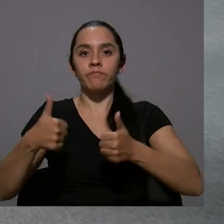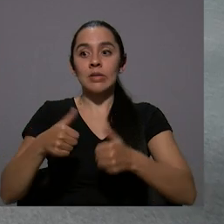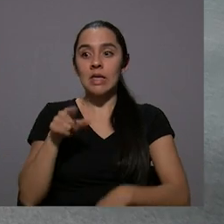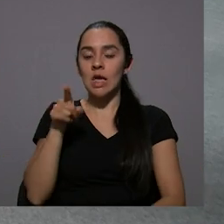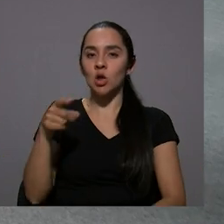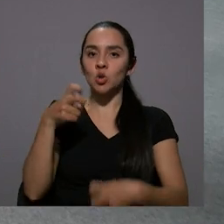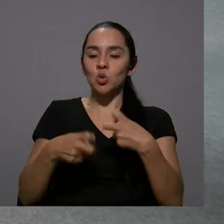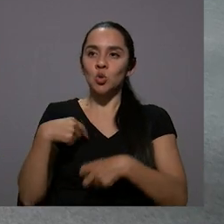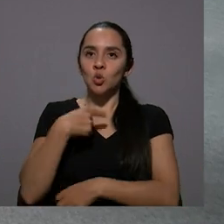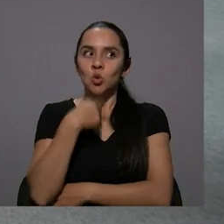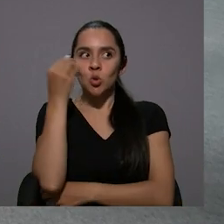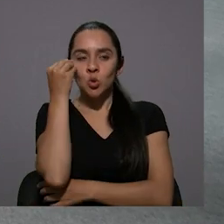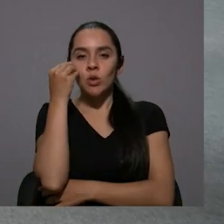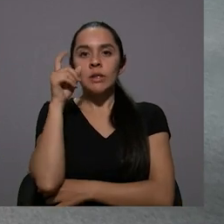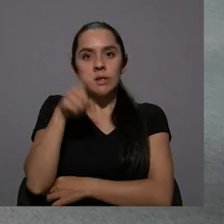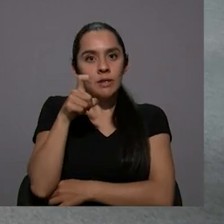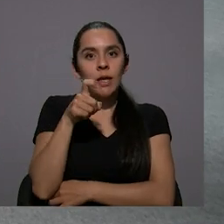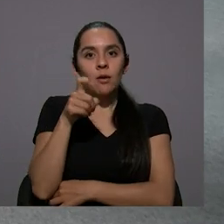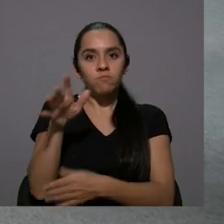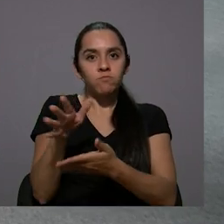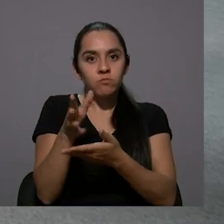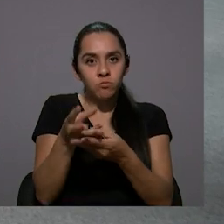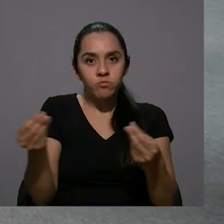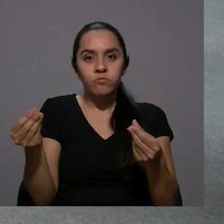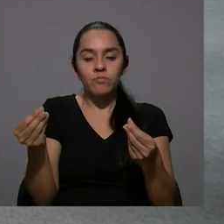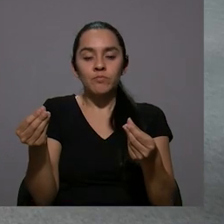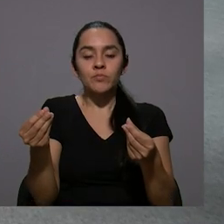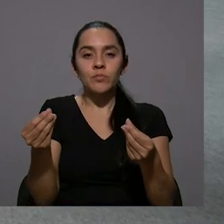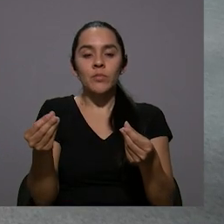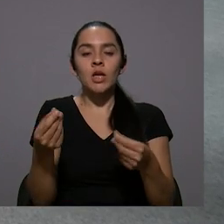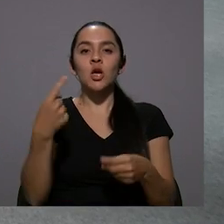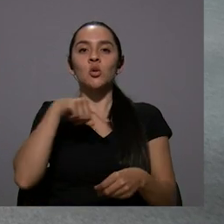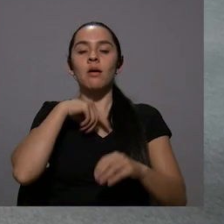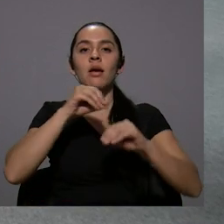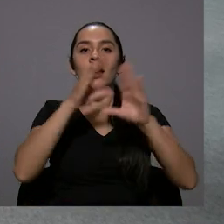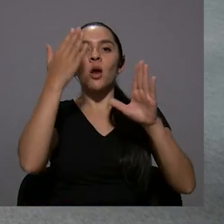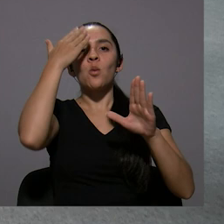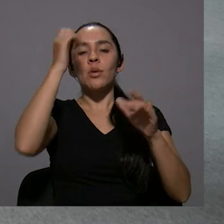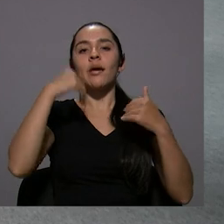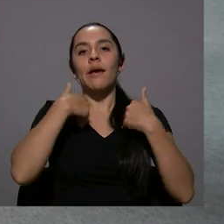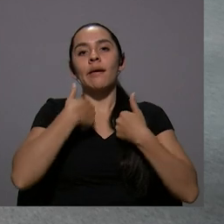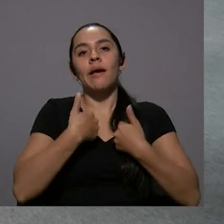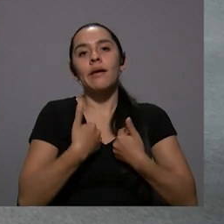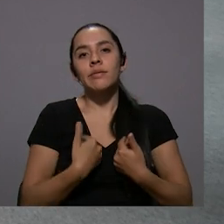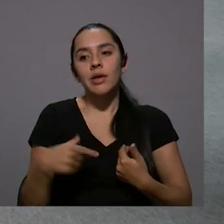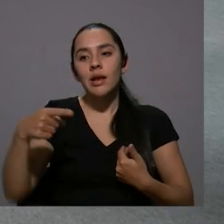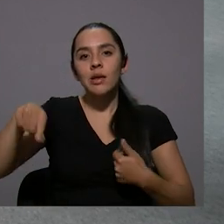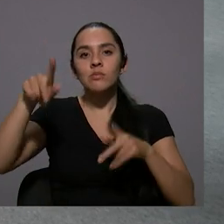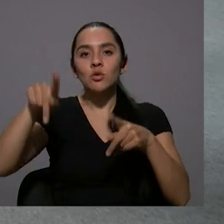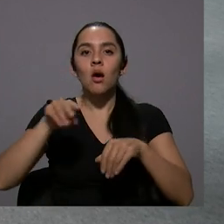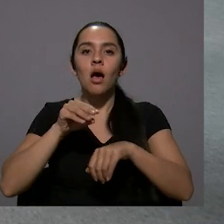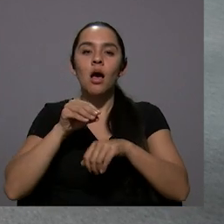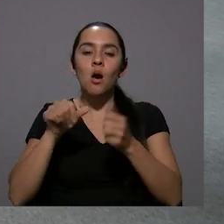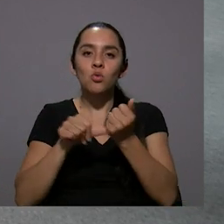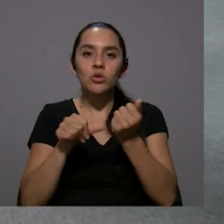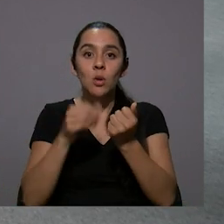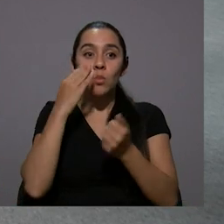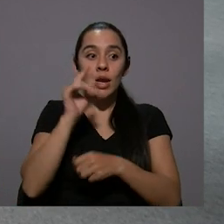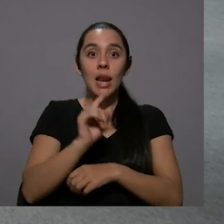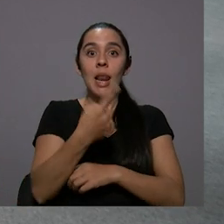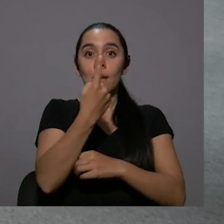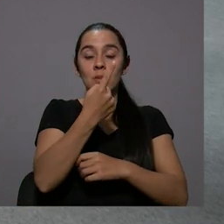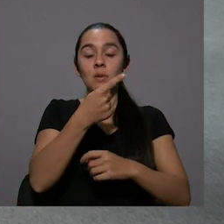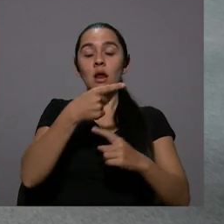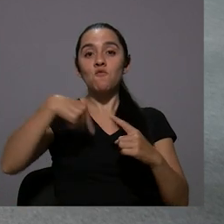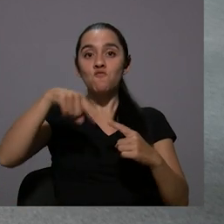eso era un problema que queríamos atacar y que teníamos Claro que era por cansancio porque las mismas personas que están en la primera